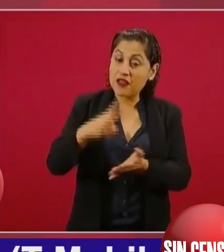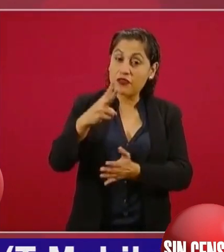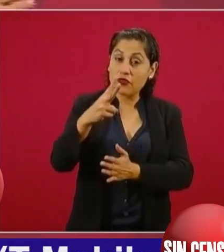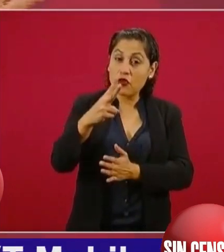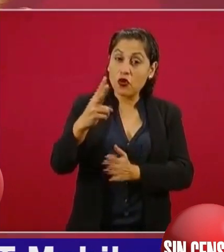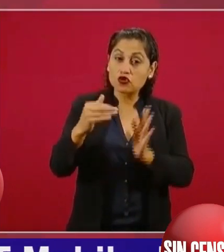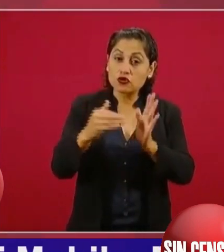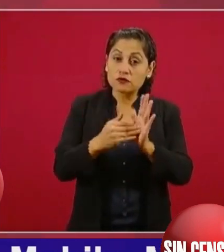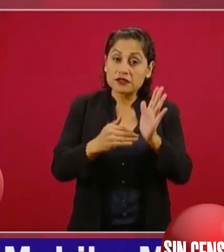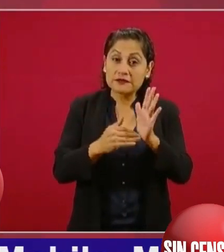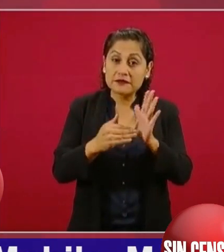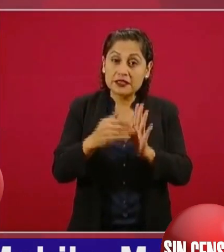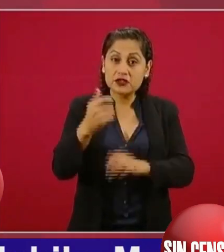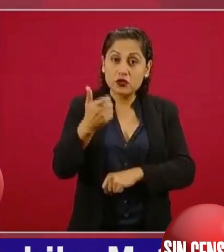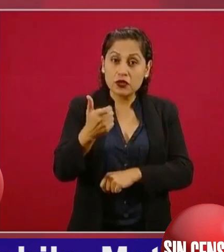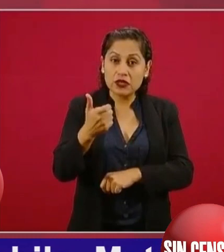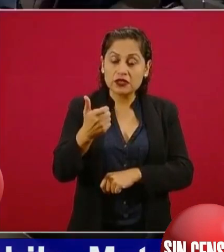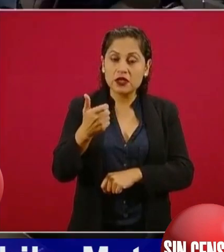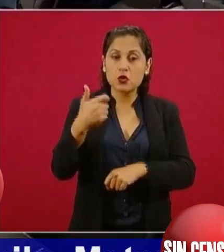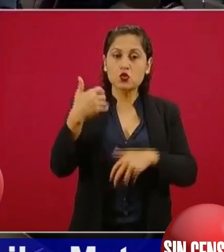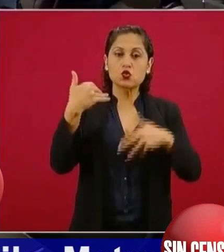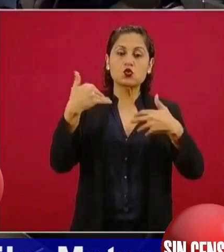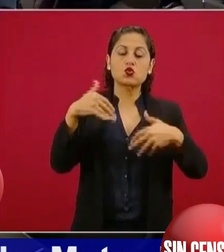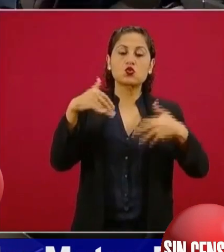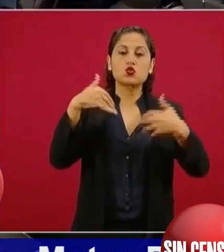dijimos, hay estas